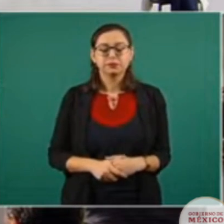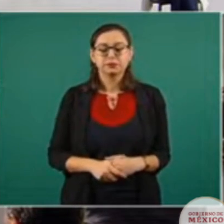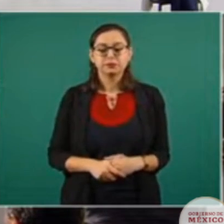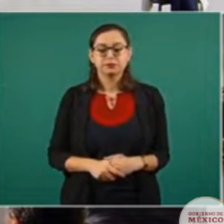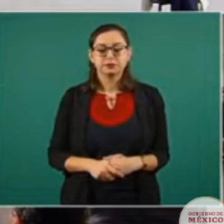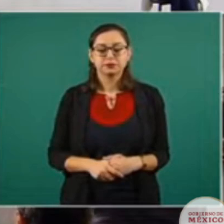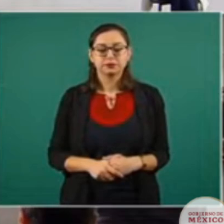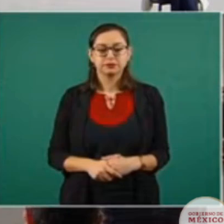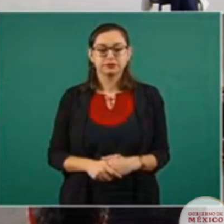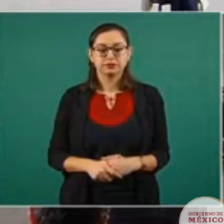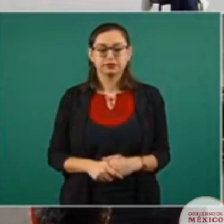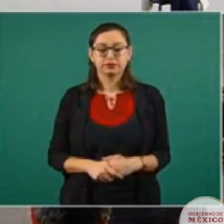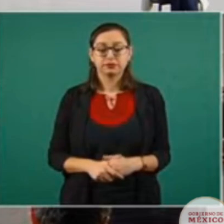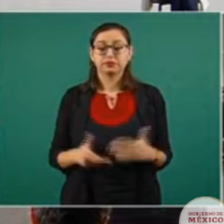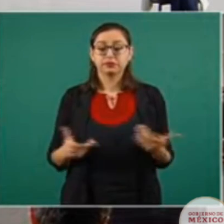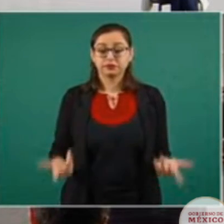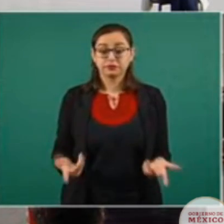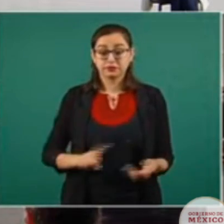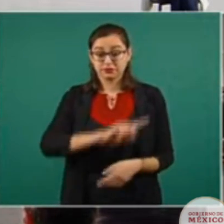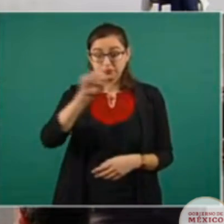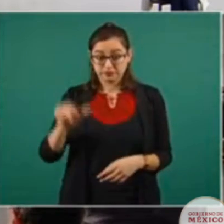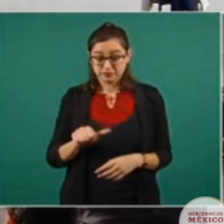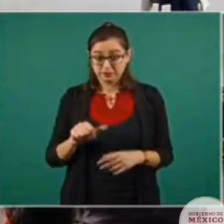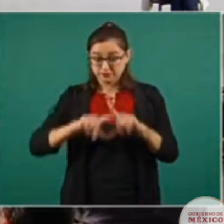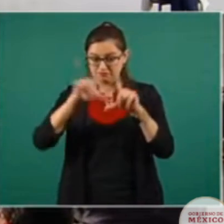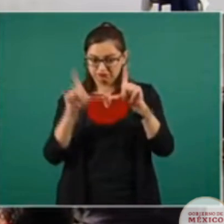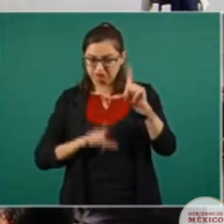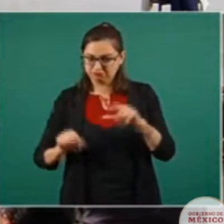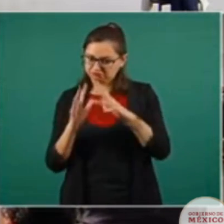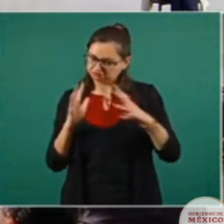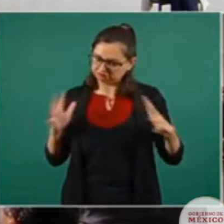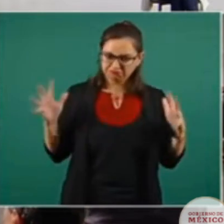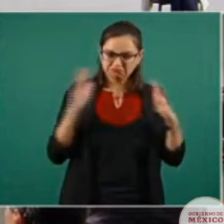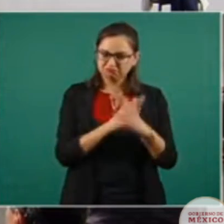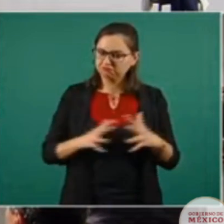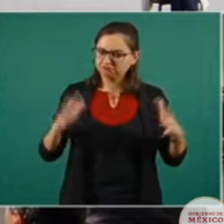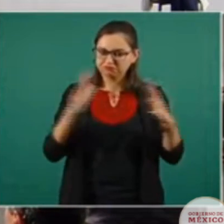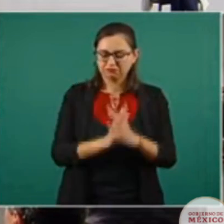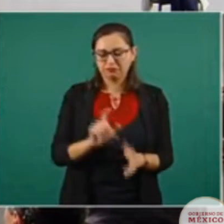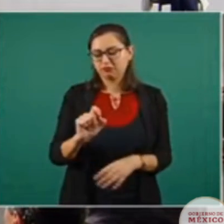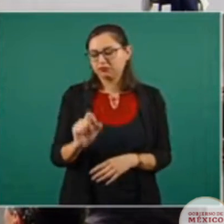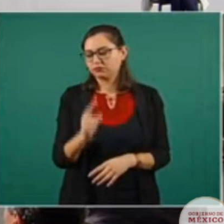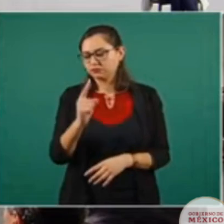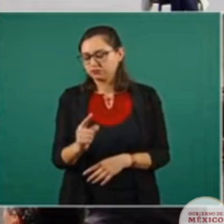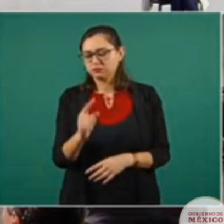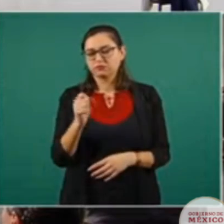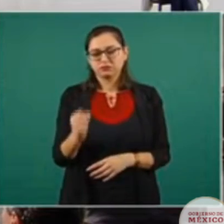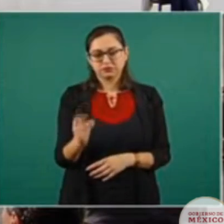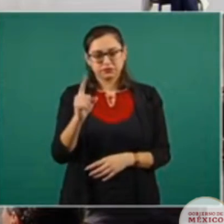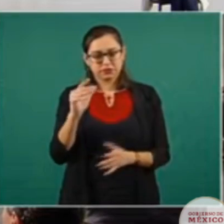Una vez consumada la independencia de México, el 21 de septiembre de 1821,